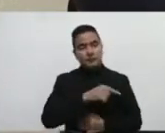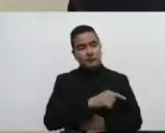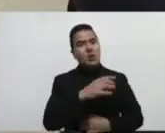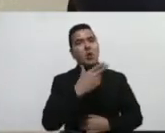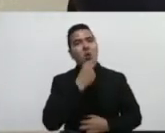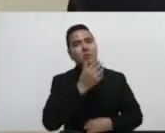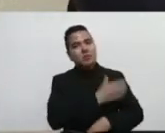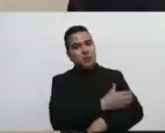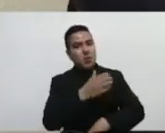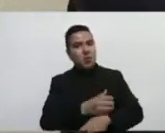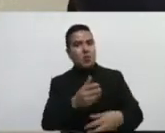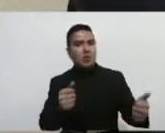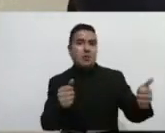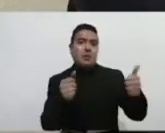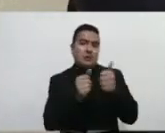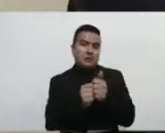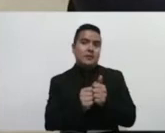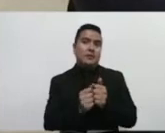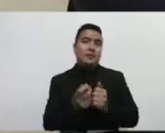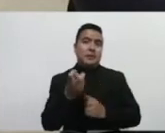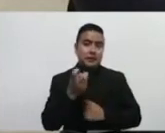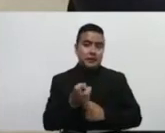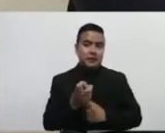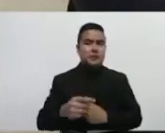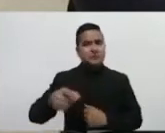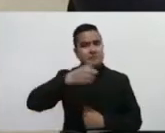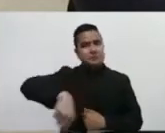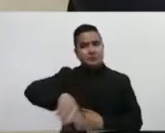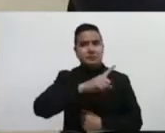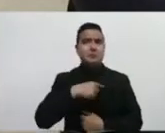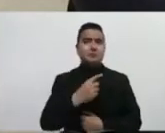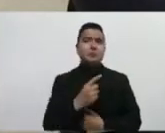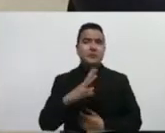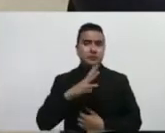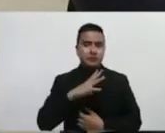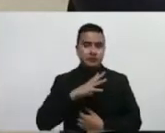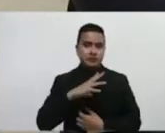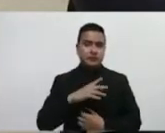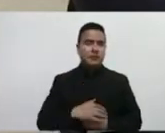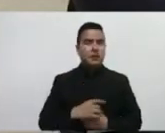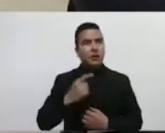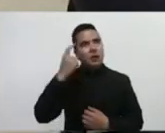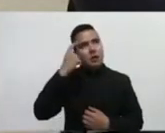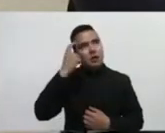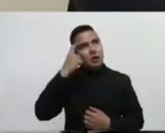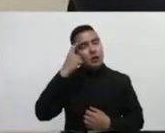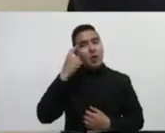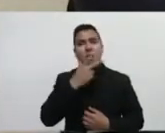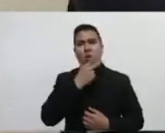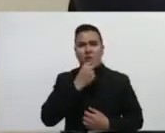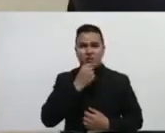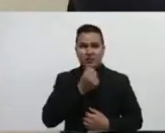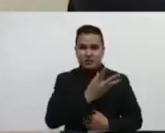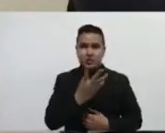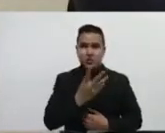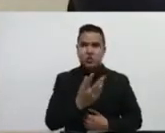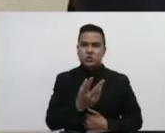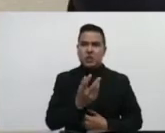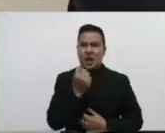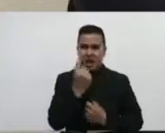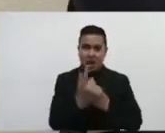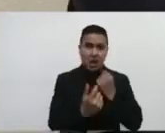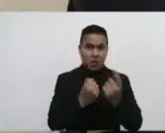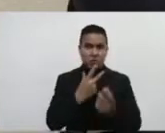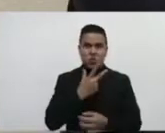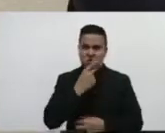¿no? Y les digo, y ver a los hombres también como unos aliados, porque también ellos forman parte de este fenómeno cultural, ¿no? O